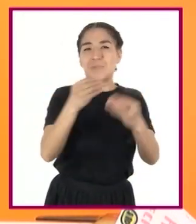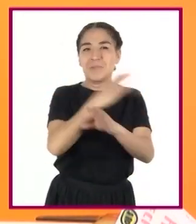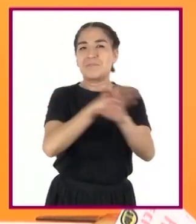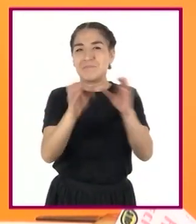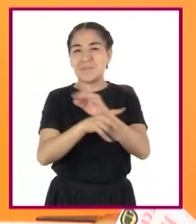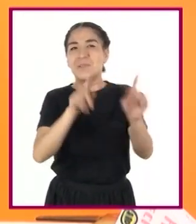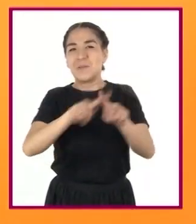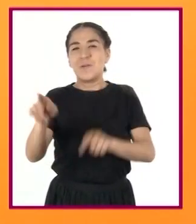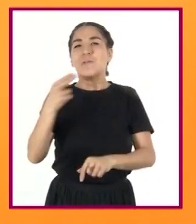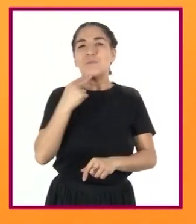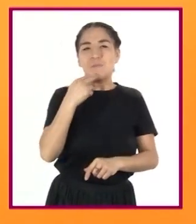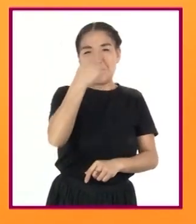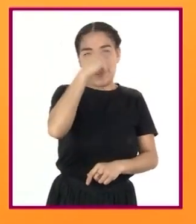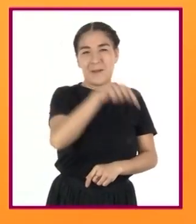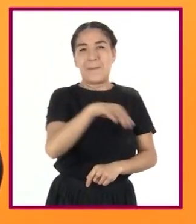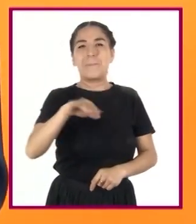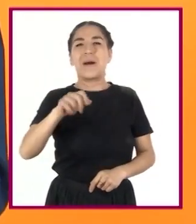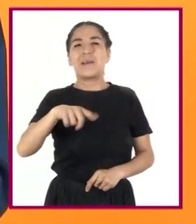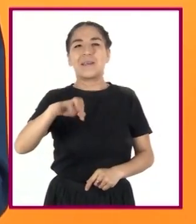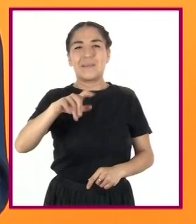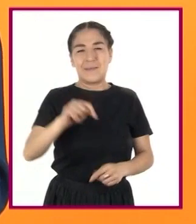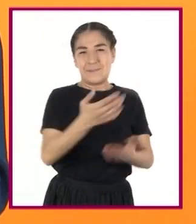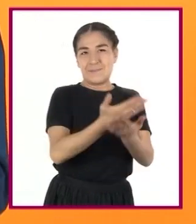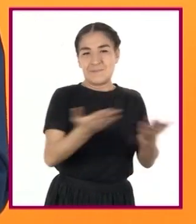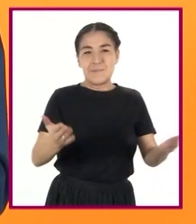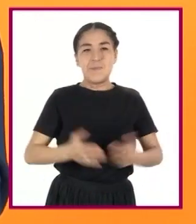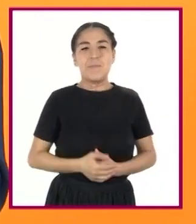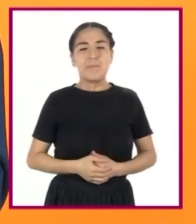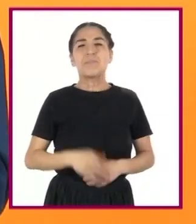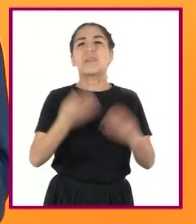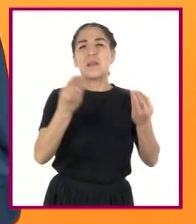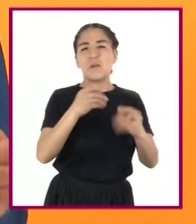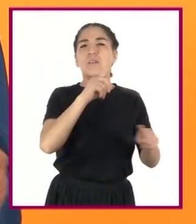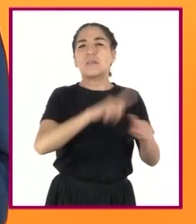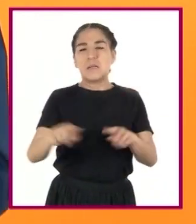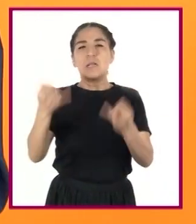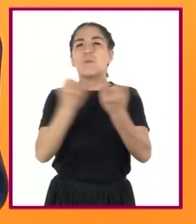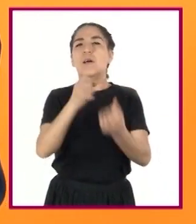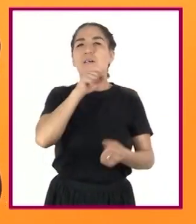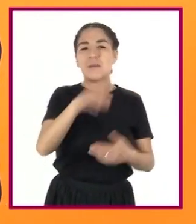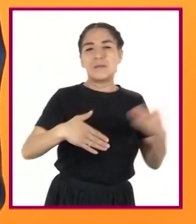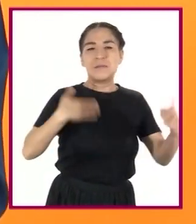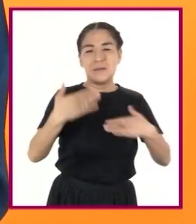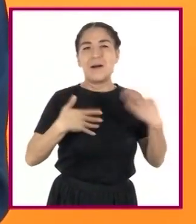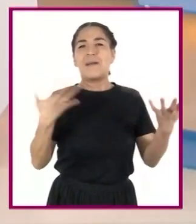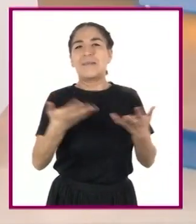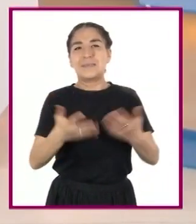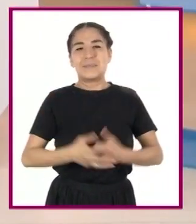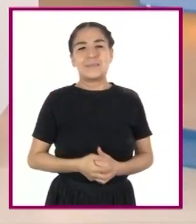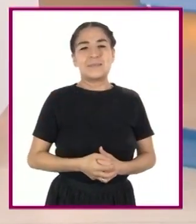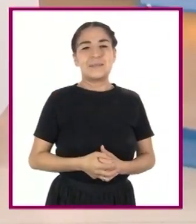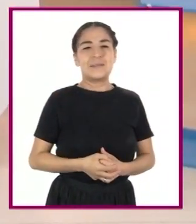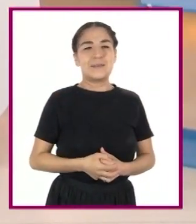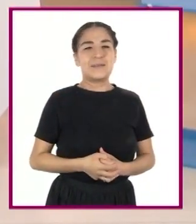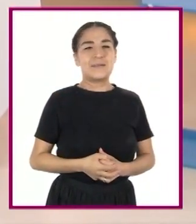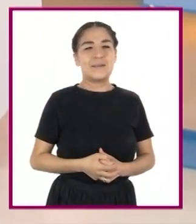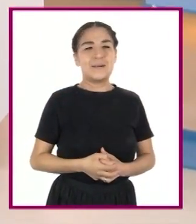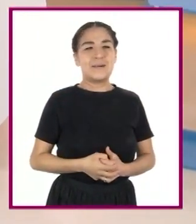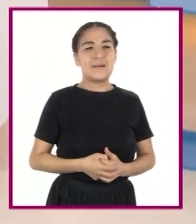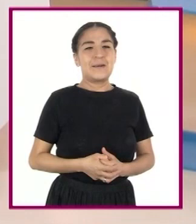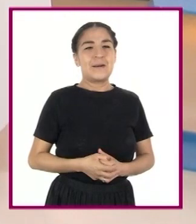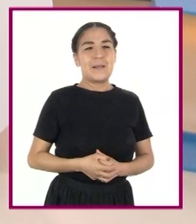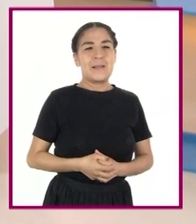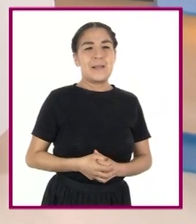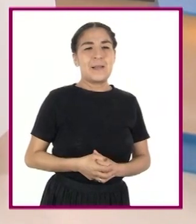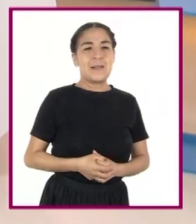de la maqueta. En muchísimas, además es muy entretenido hacerlas. ¿Qué